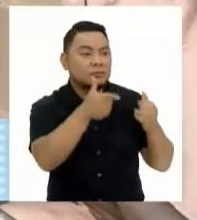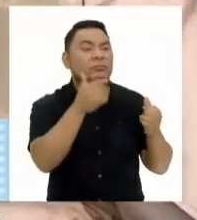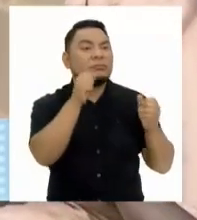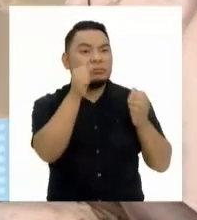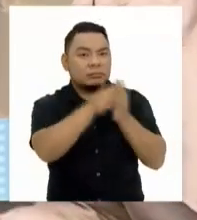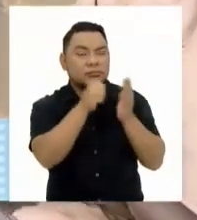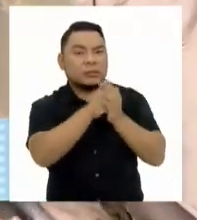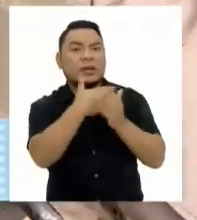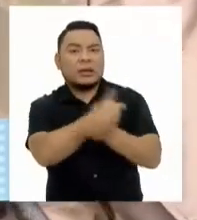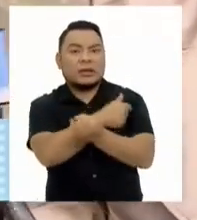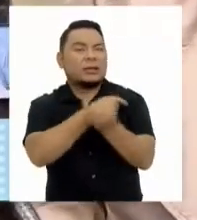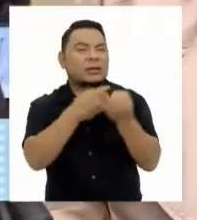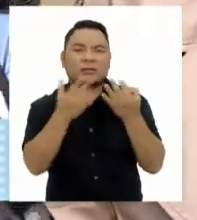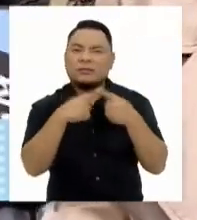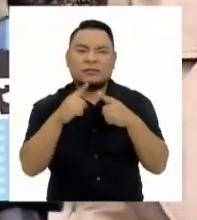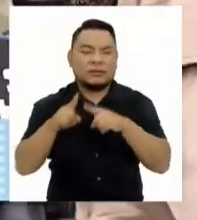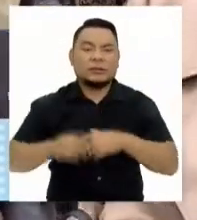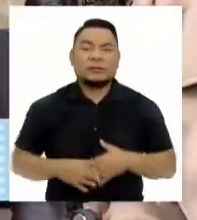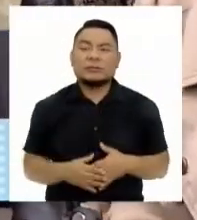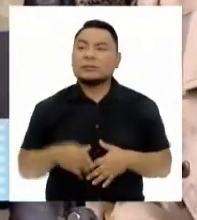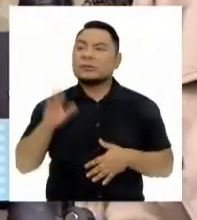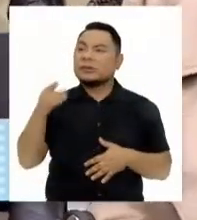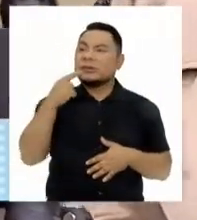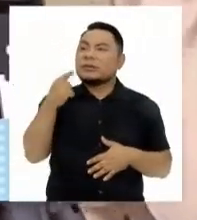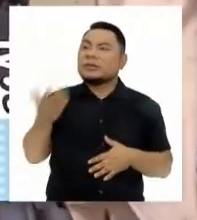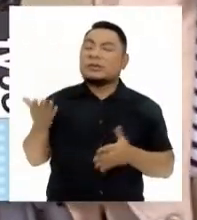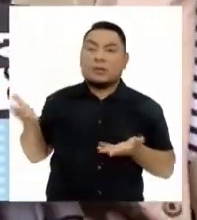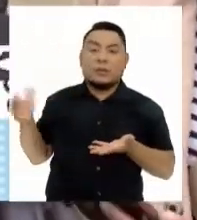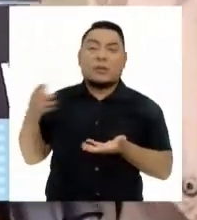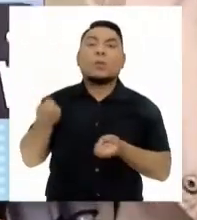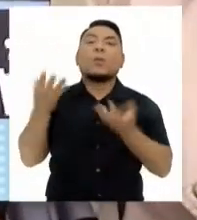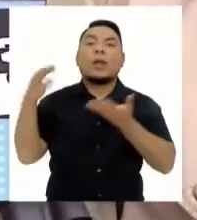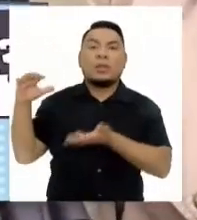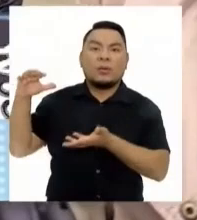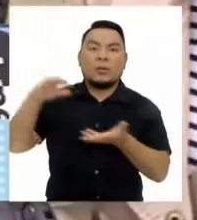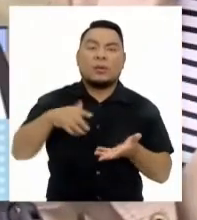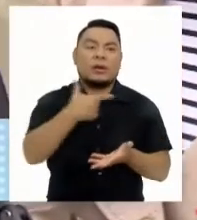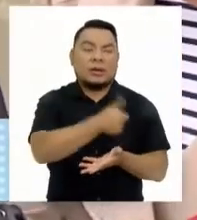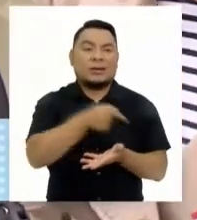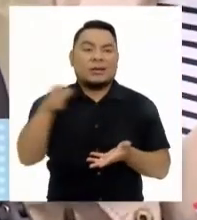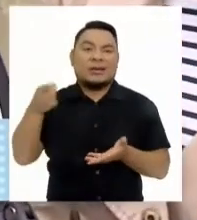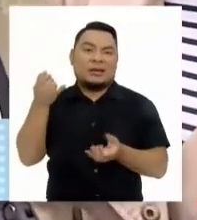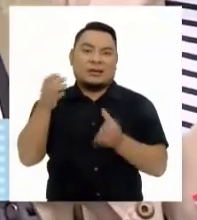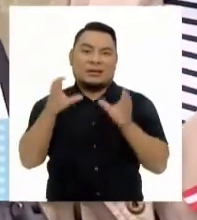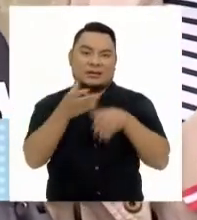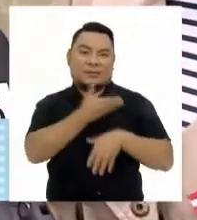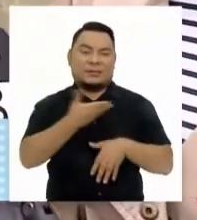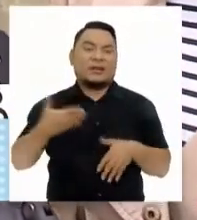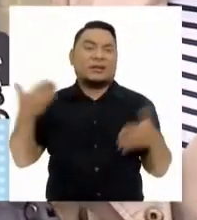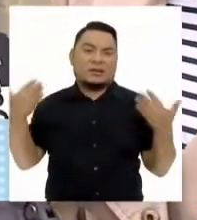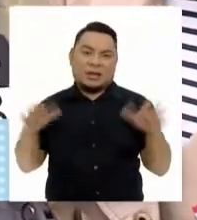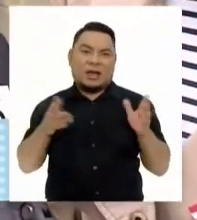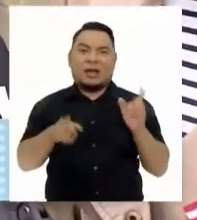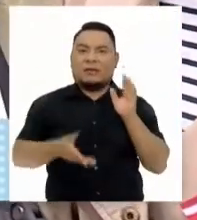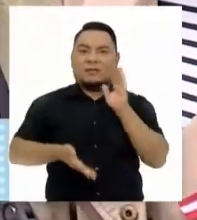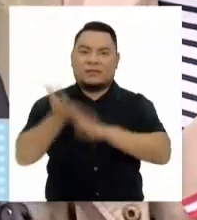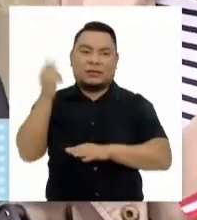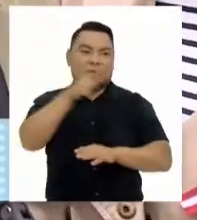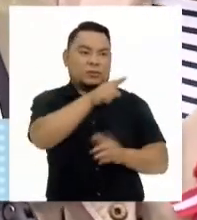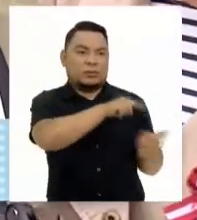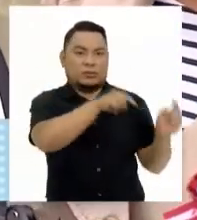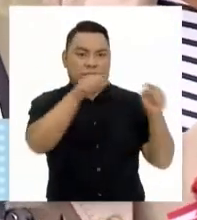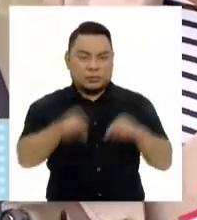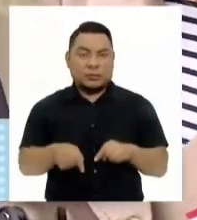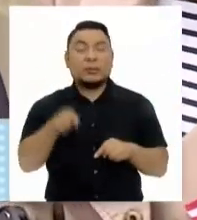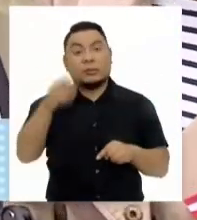establecimientos. Doctor Ceballos, se hablaba que ya el 12%, que es lo que le está dejando realmente el Ejecutivo de salida a el nuevo gobierno entrante, es